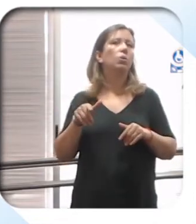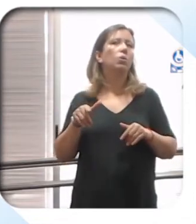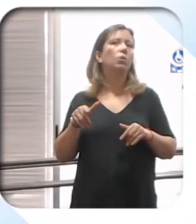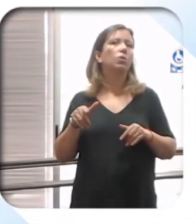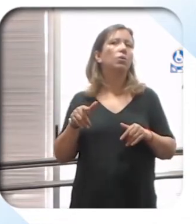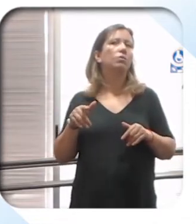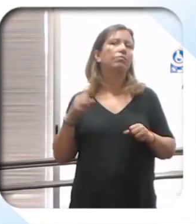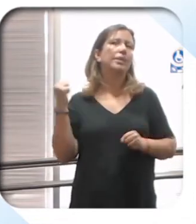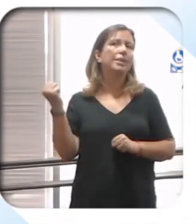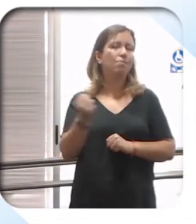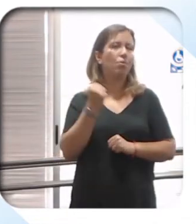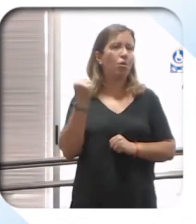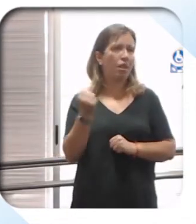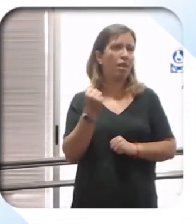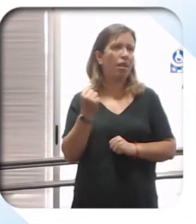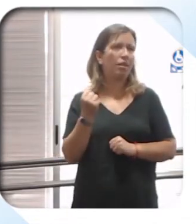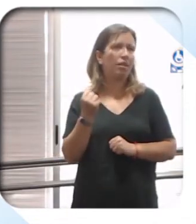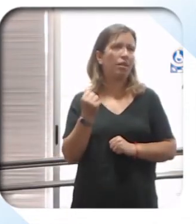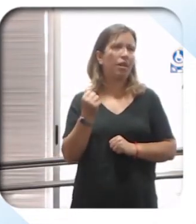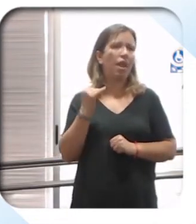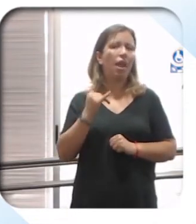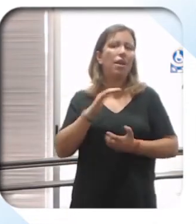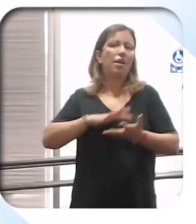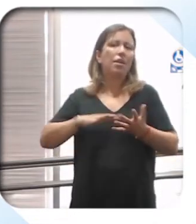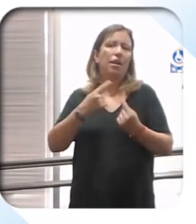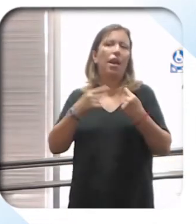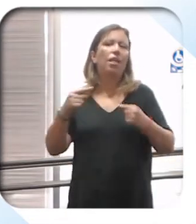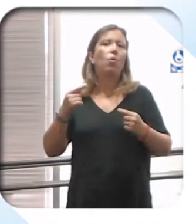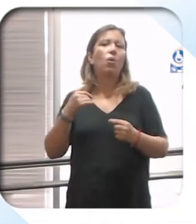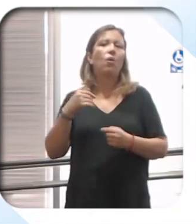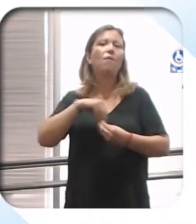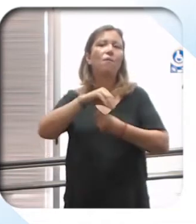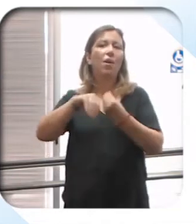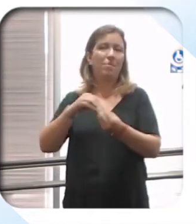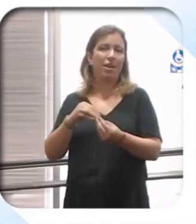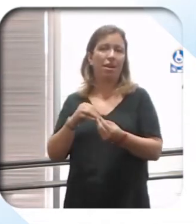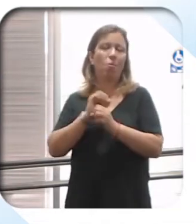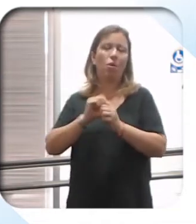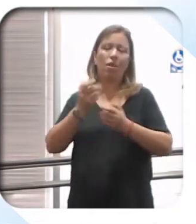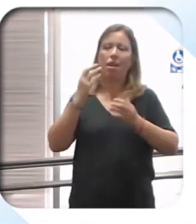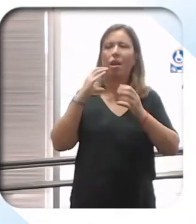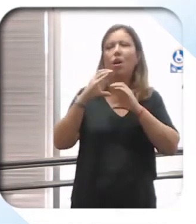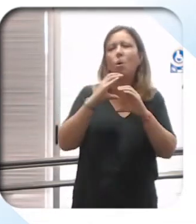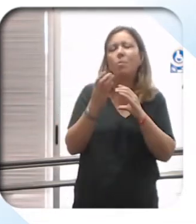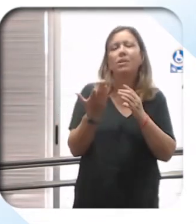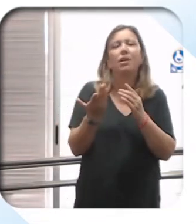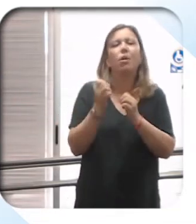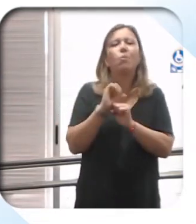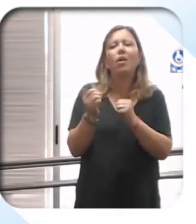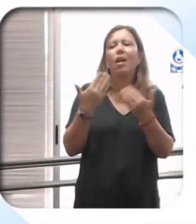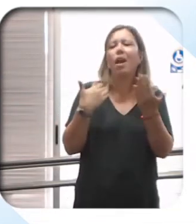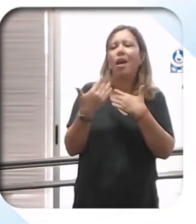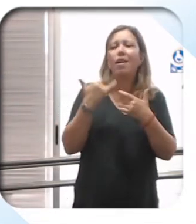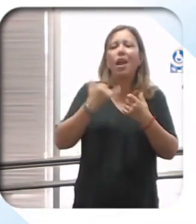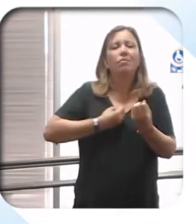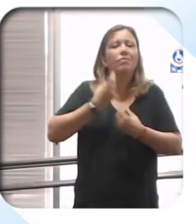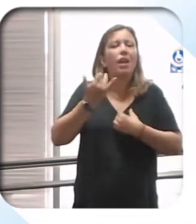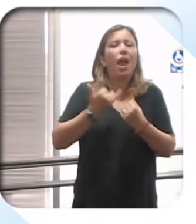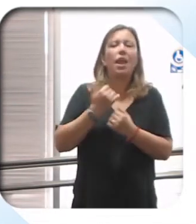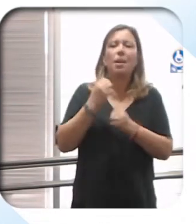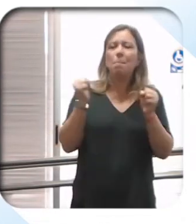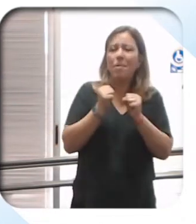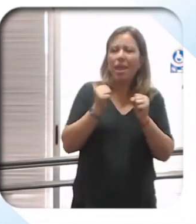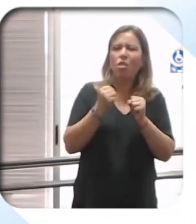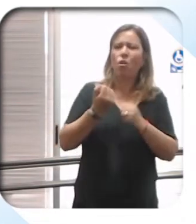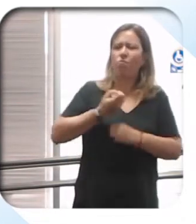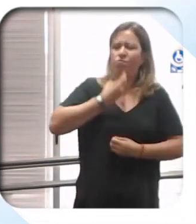muy importante tener instancias y espacios con las familias para conversar, para hablar, para que saquen toda esa carga de miedo,